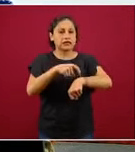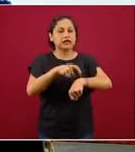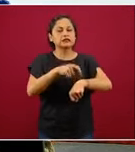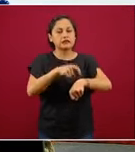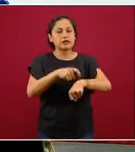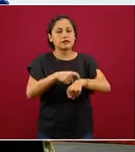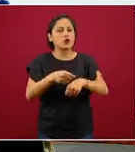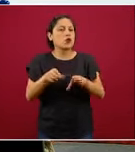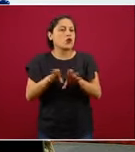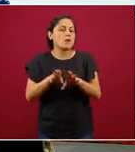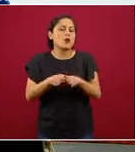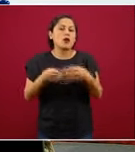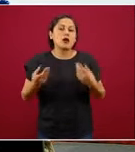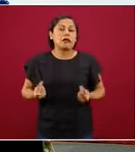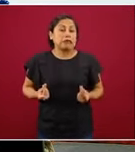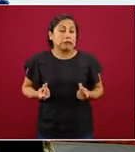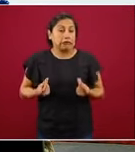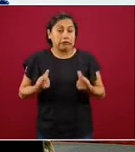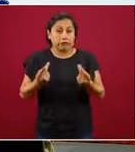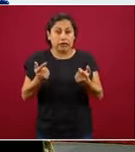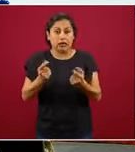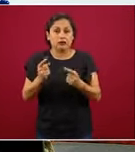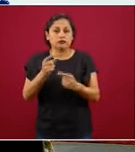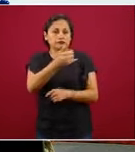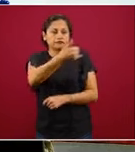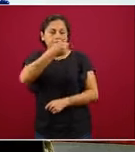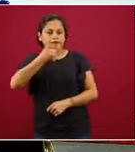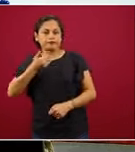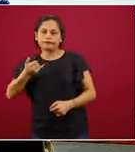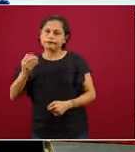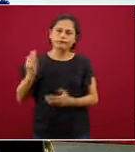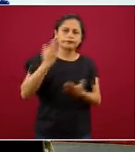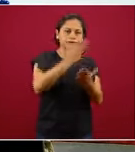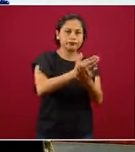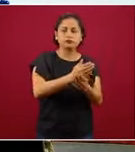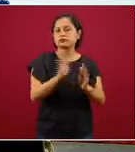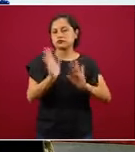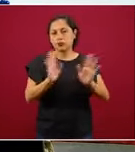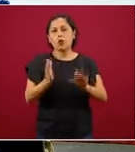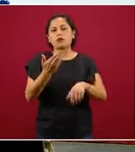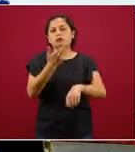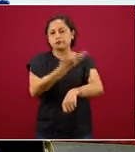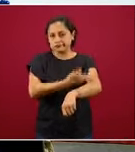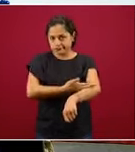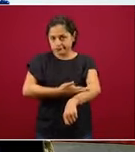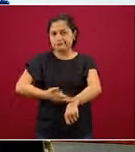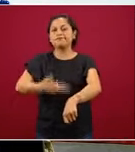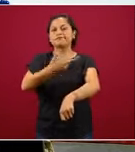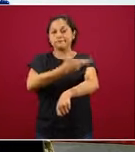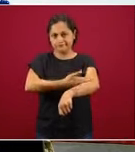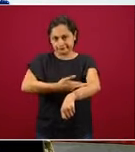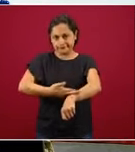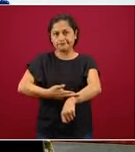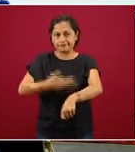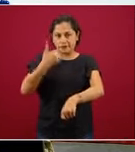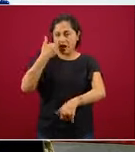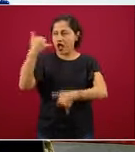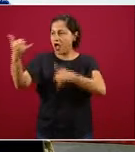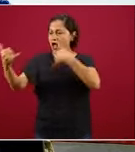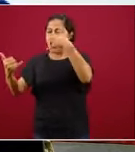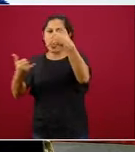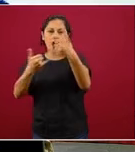es, digamos, no es en el momento. Este proceso lleva un tiempo de gestión